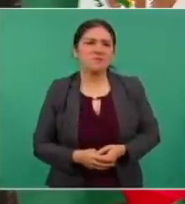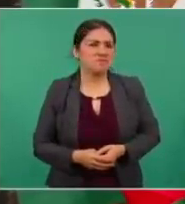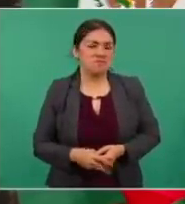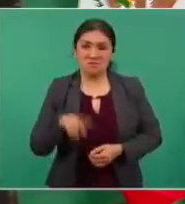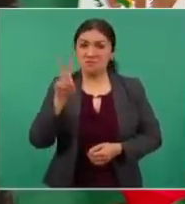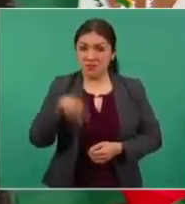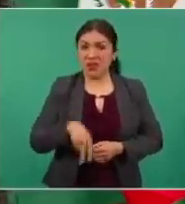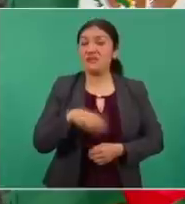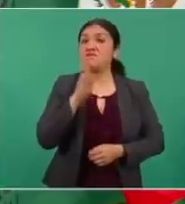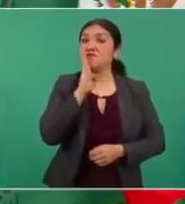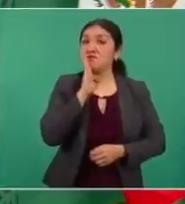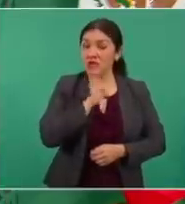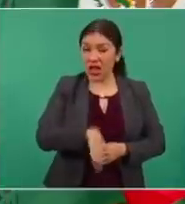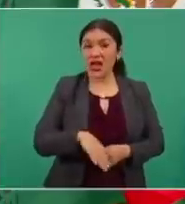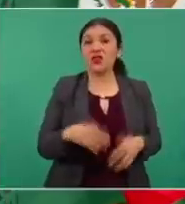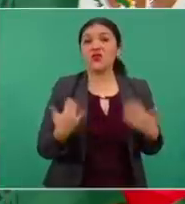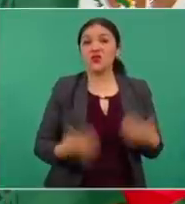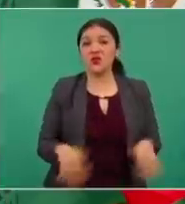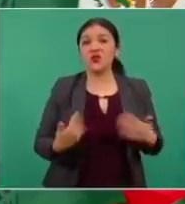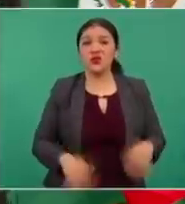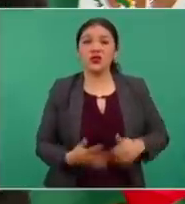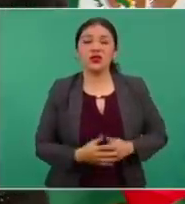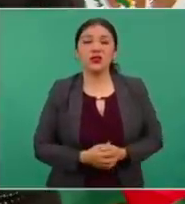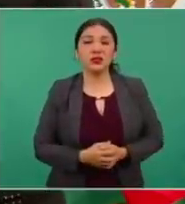muy mal.